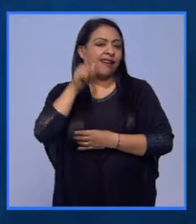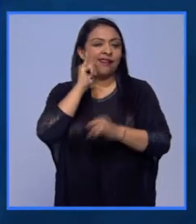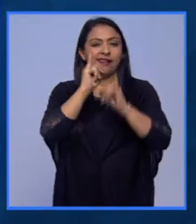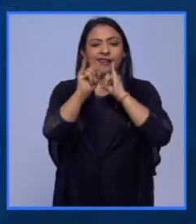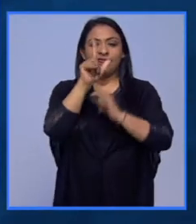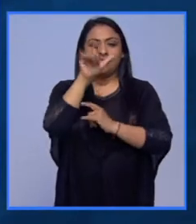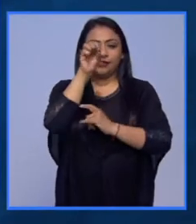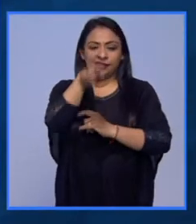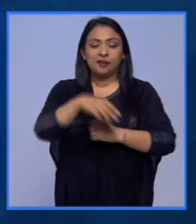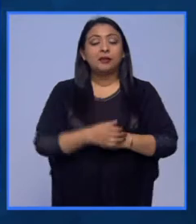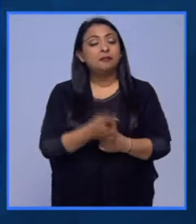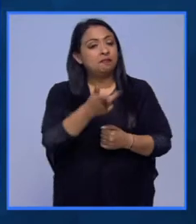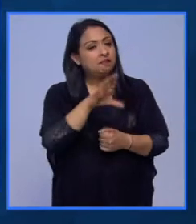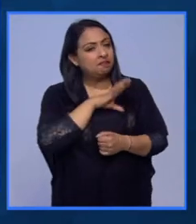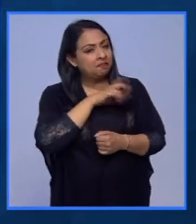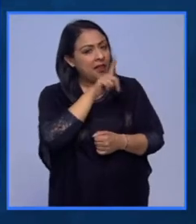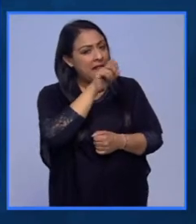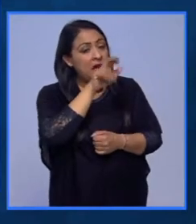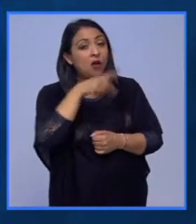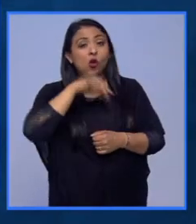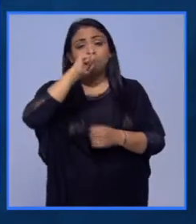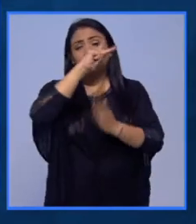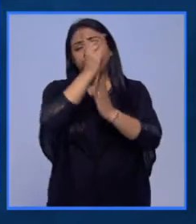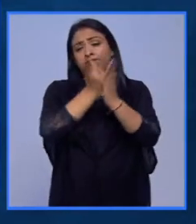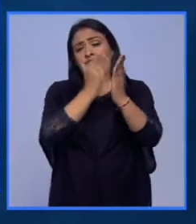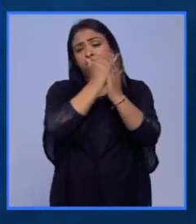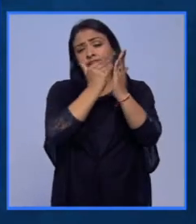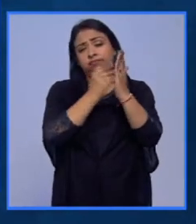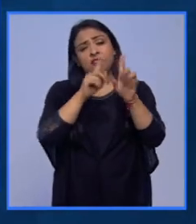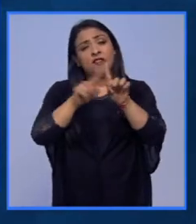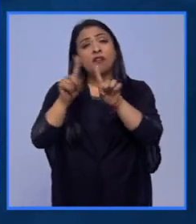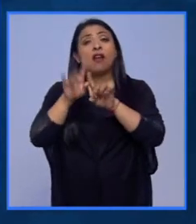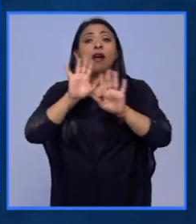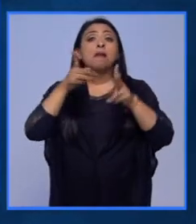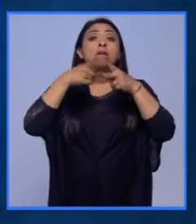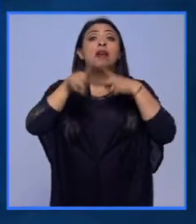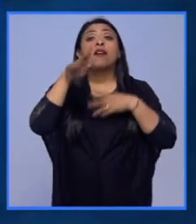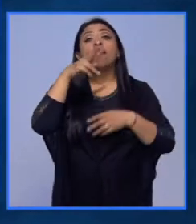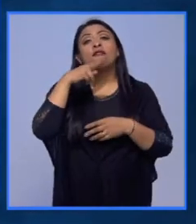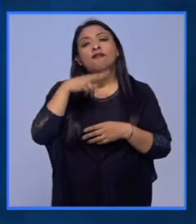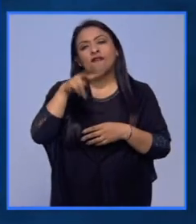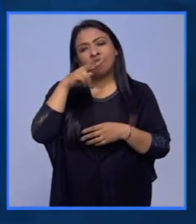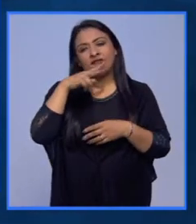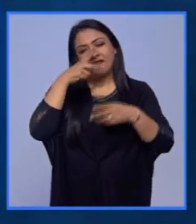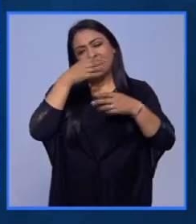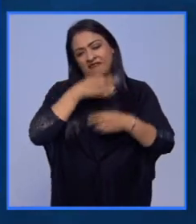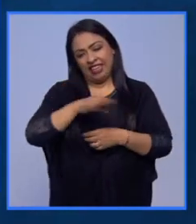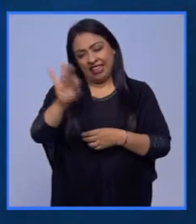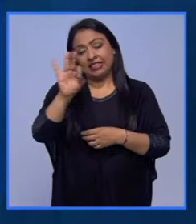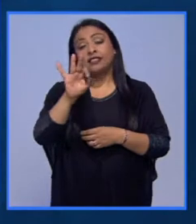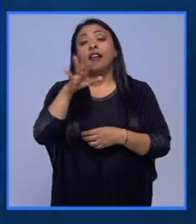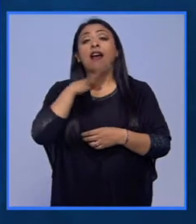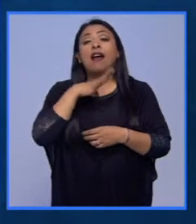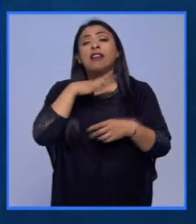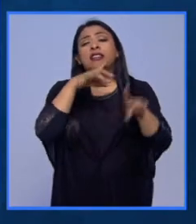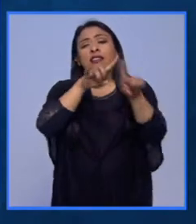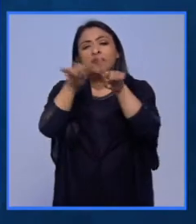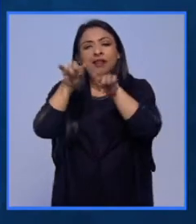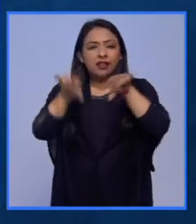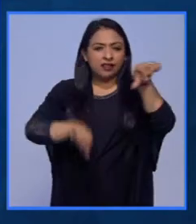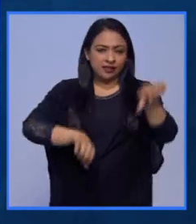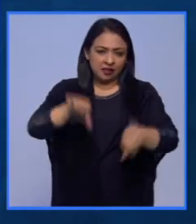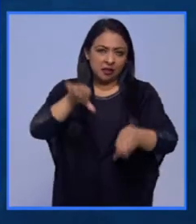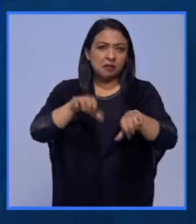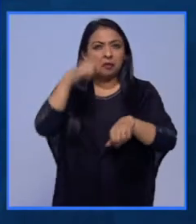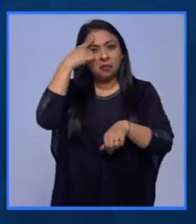lengua de señas mexicana. Mi querida Laura, un programa muy variado porque ya inician las festividades decembrinas. Tenemos una serie de actividades para